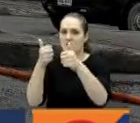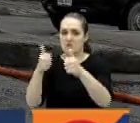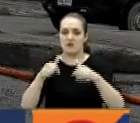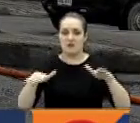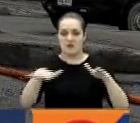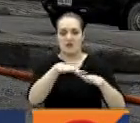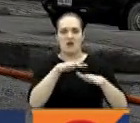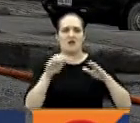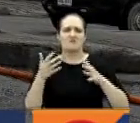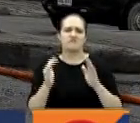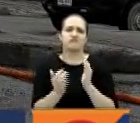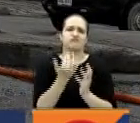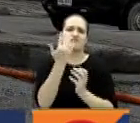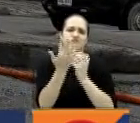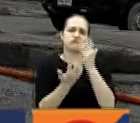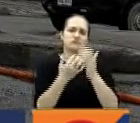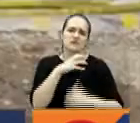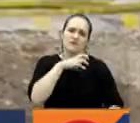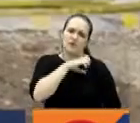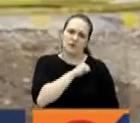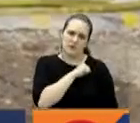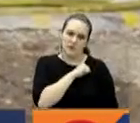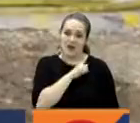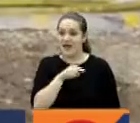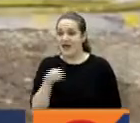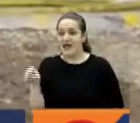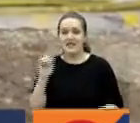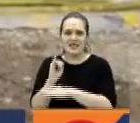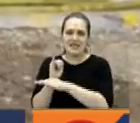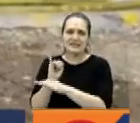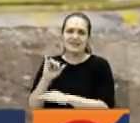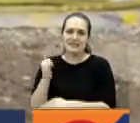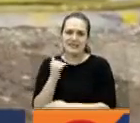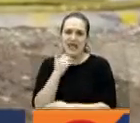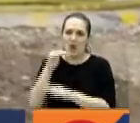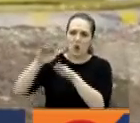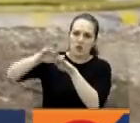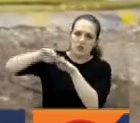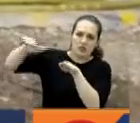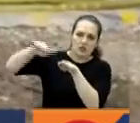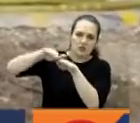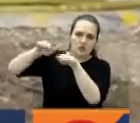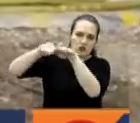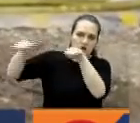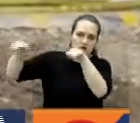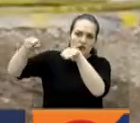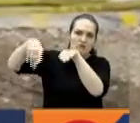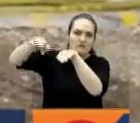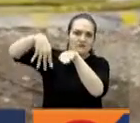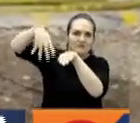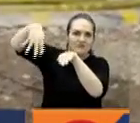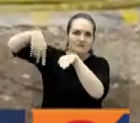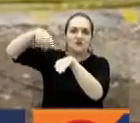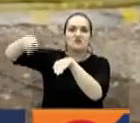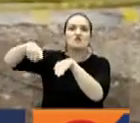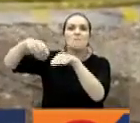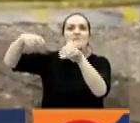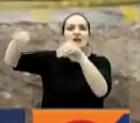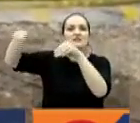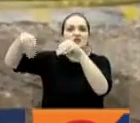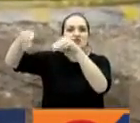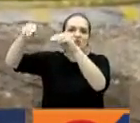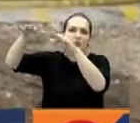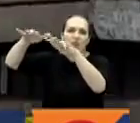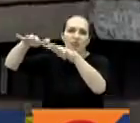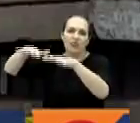pero desafortunadamente la Iglesia Filadelfia tuvo en sus techos teja de plástico que